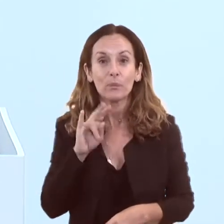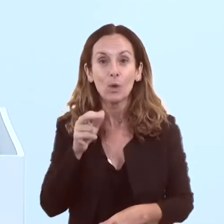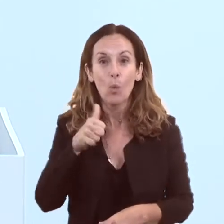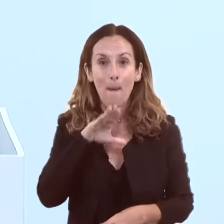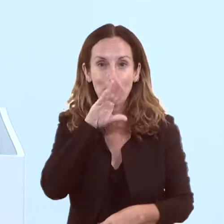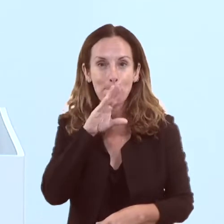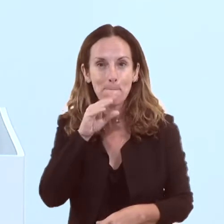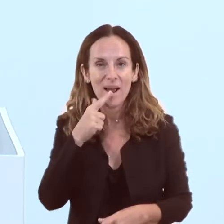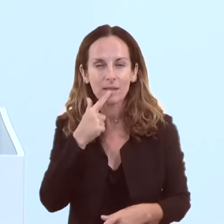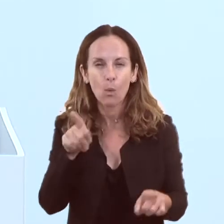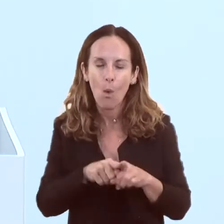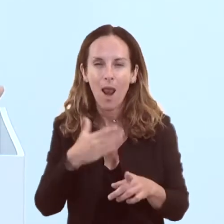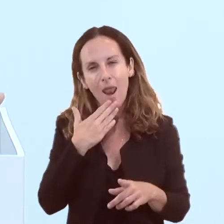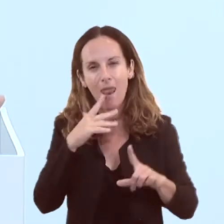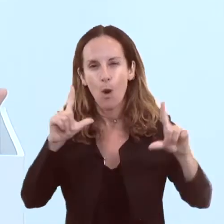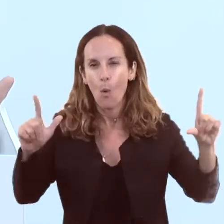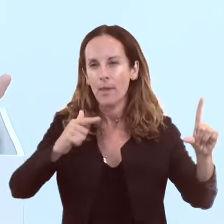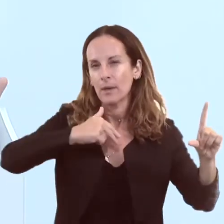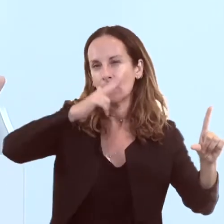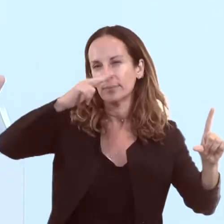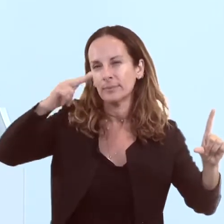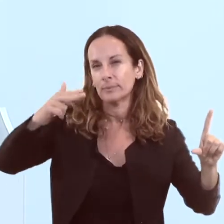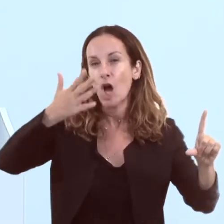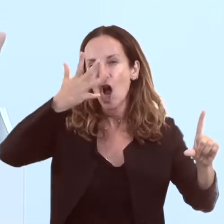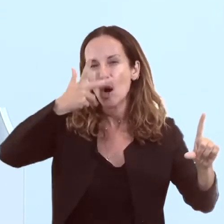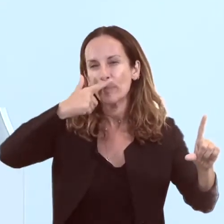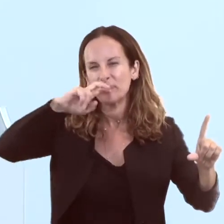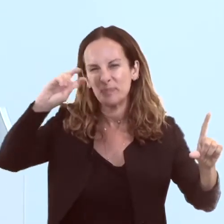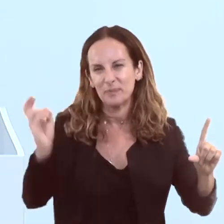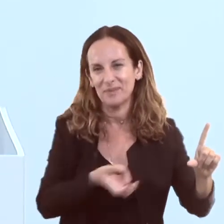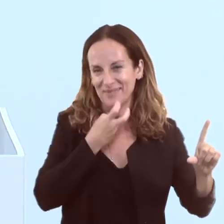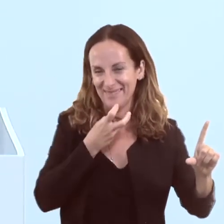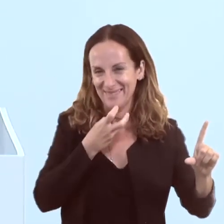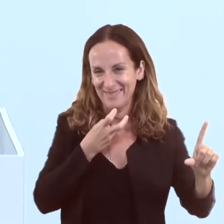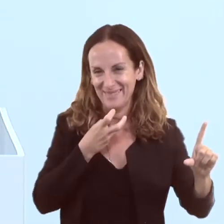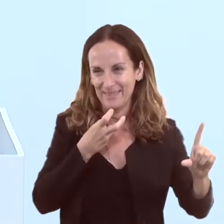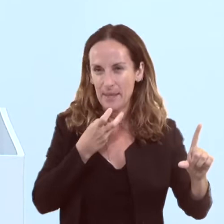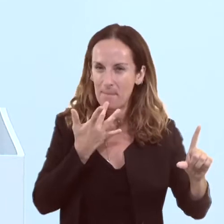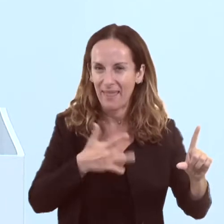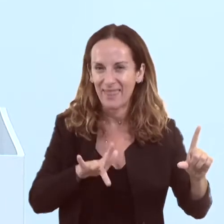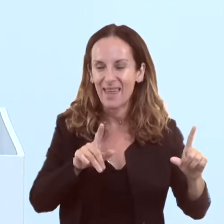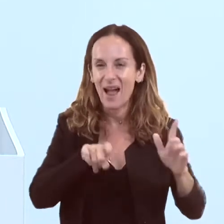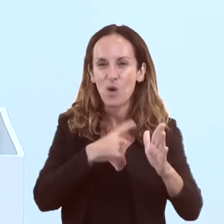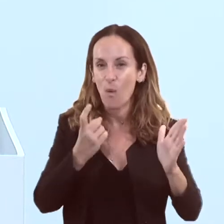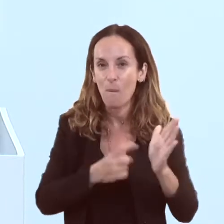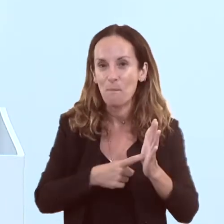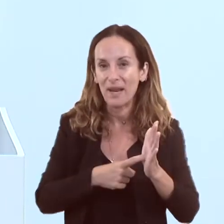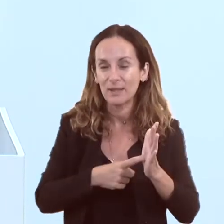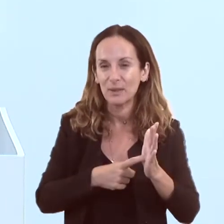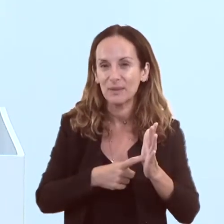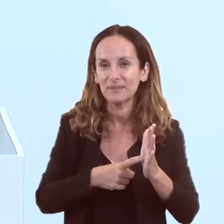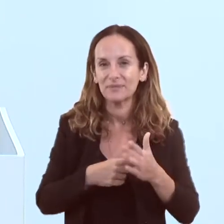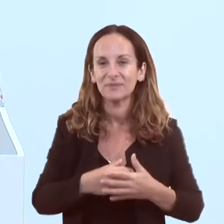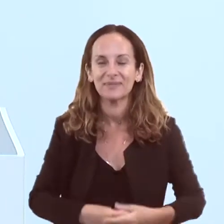están completando y está el proyecto está llegando a su madurez Por decirlo así espero que la madurez no sea un proceso